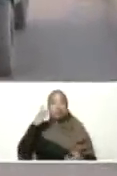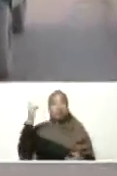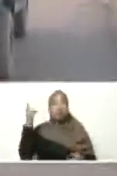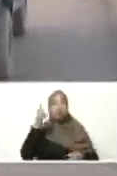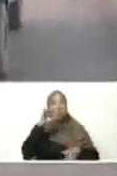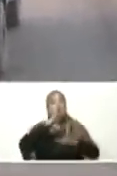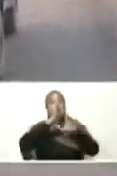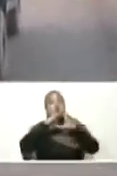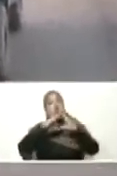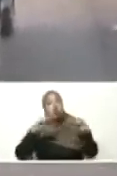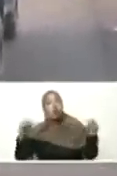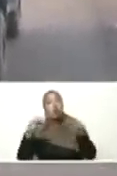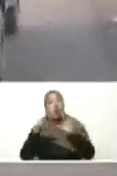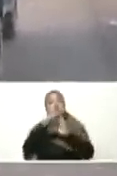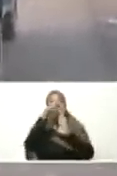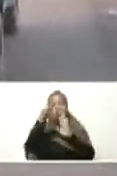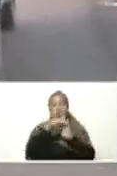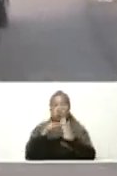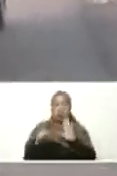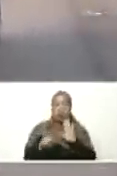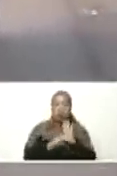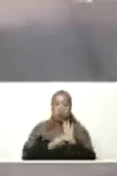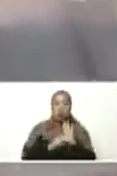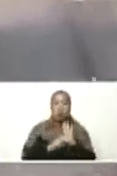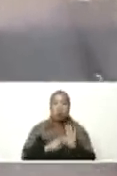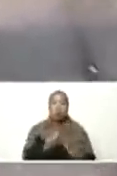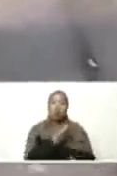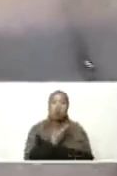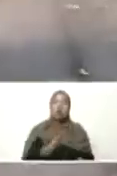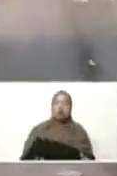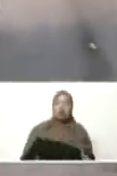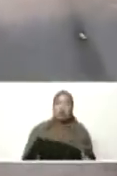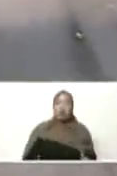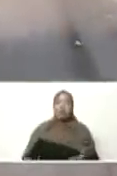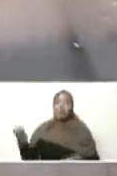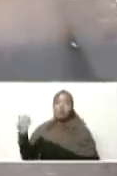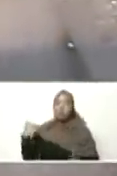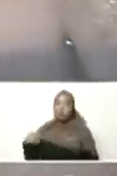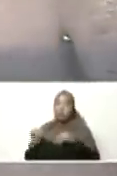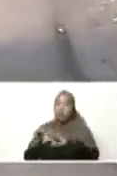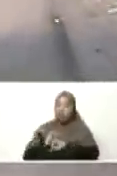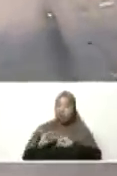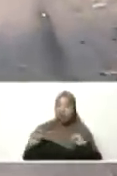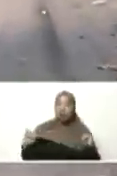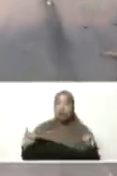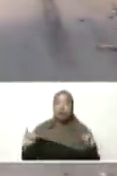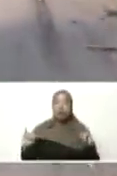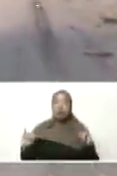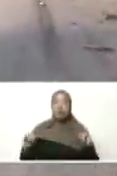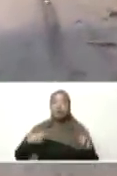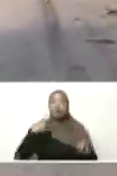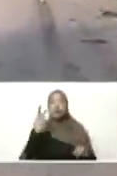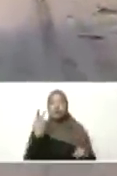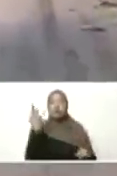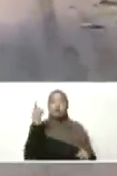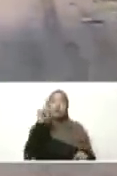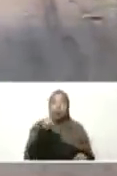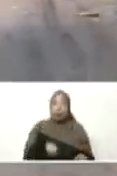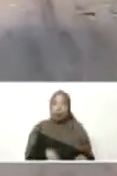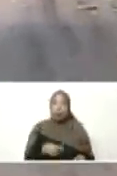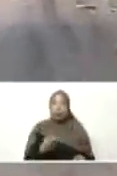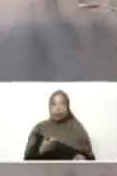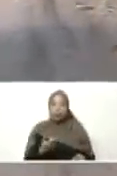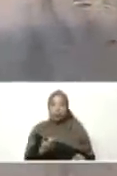con todos los dogmas preestablecidos, con los dogmas rompió, y con los dogmáticos también,